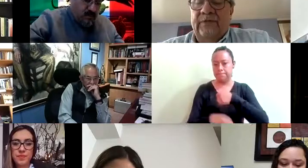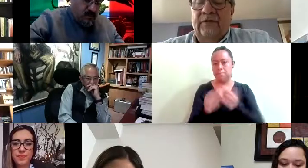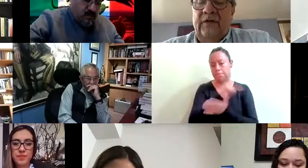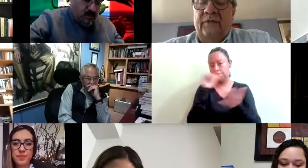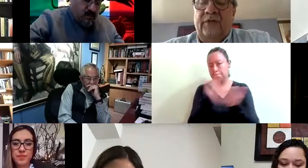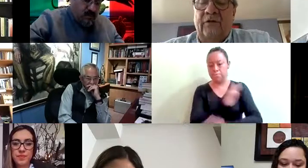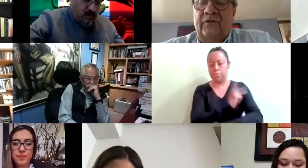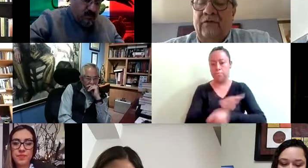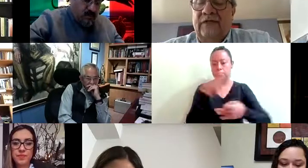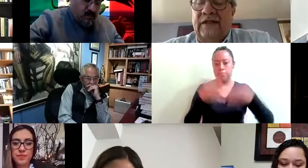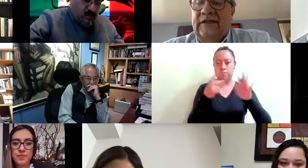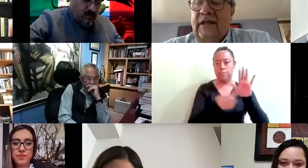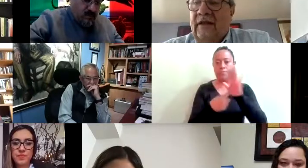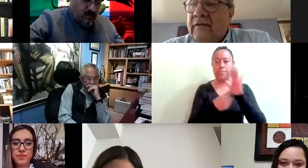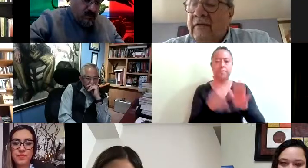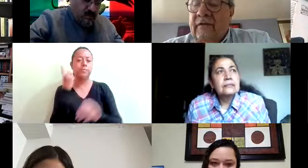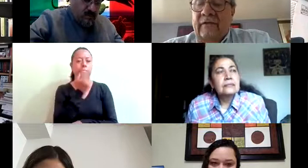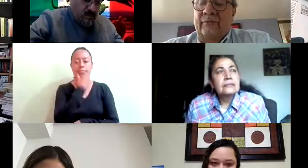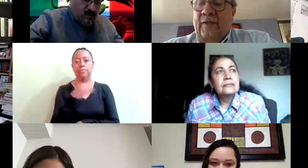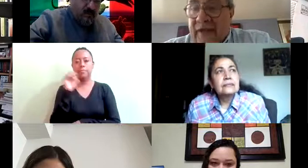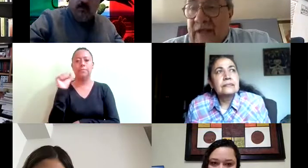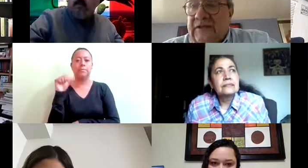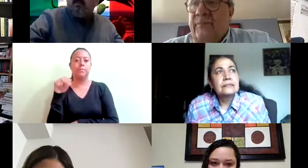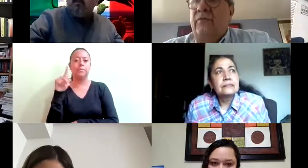que presentó el diputado Eduardo Santillán.